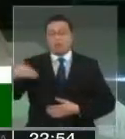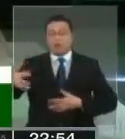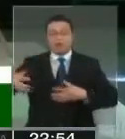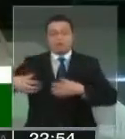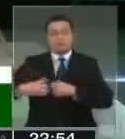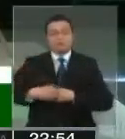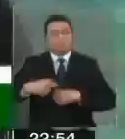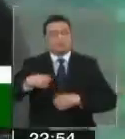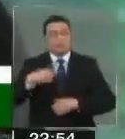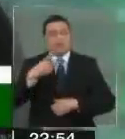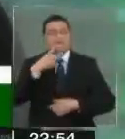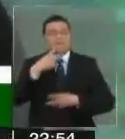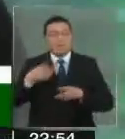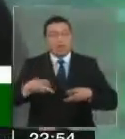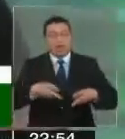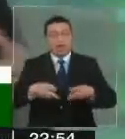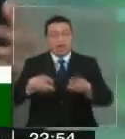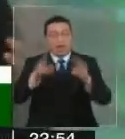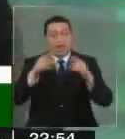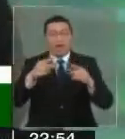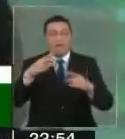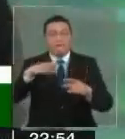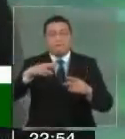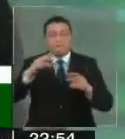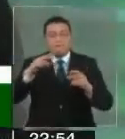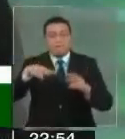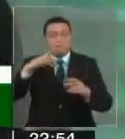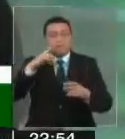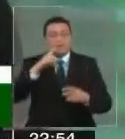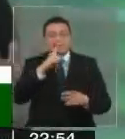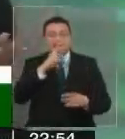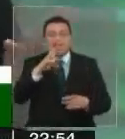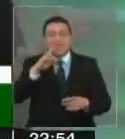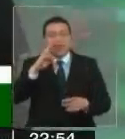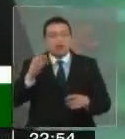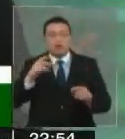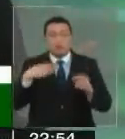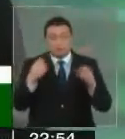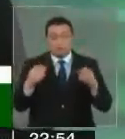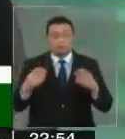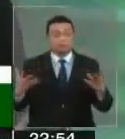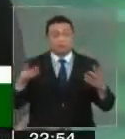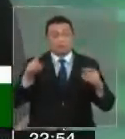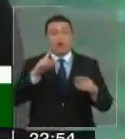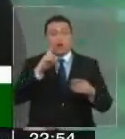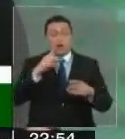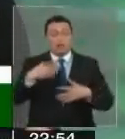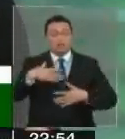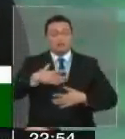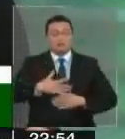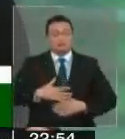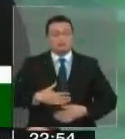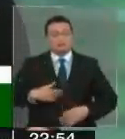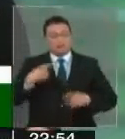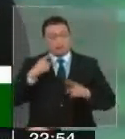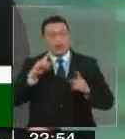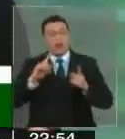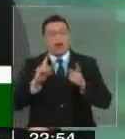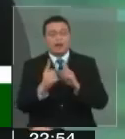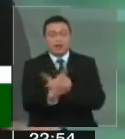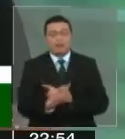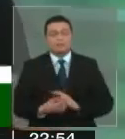camino en la vida misterioso, asombroso, que nos invita a salir de nuestras zonas confortables